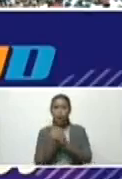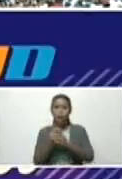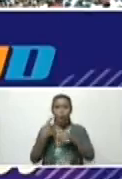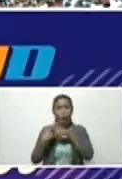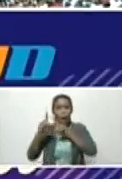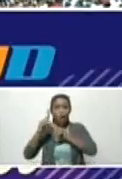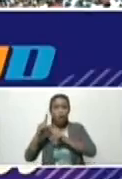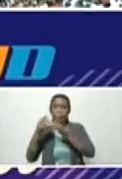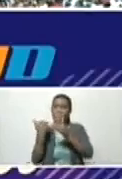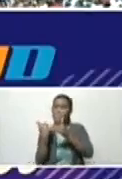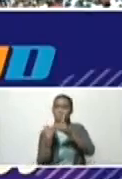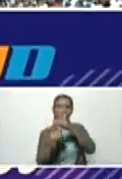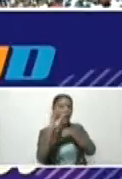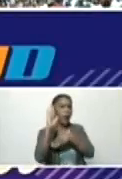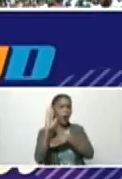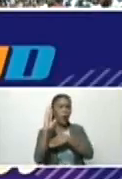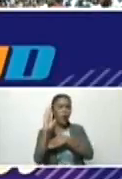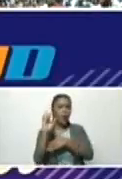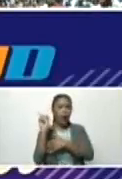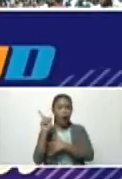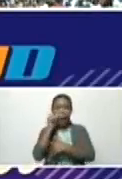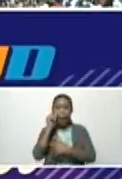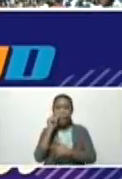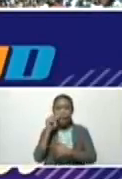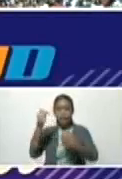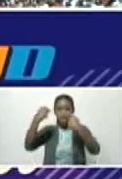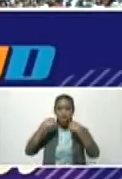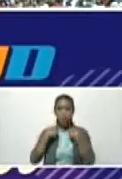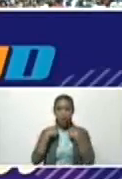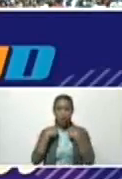fueron. El Conde del Guácharo y yo.